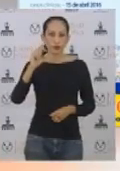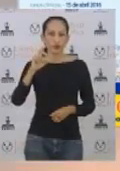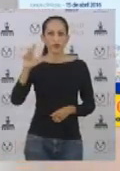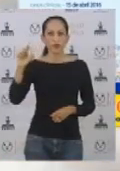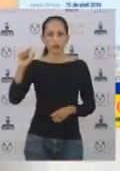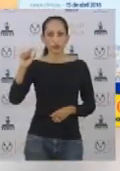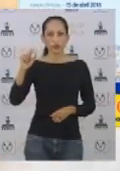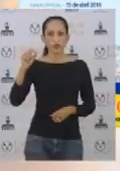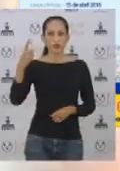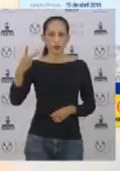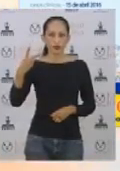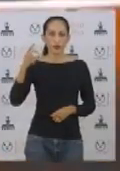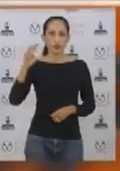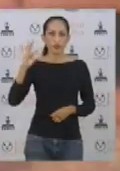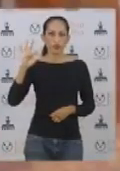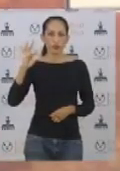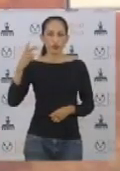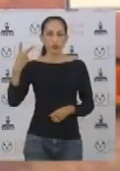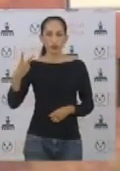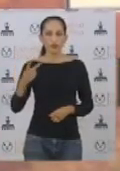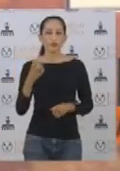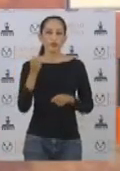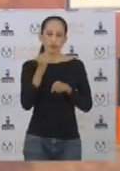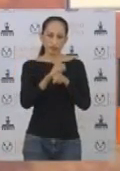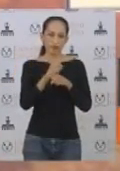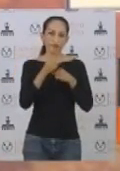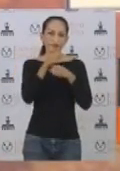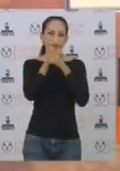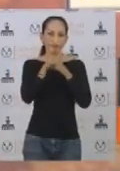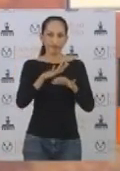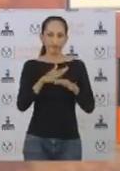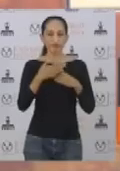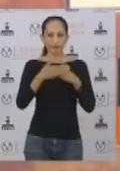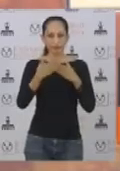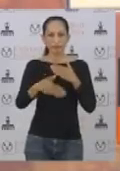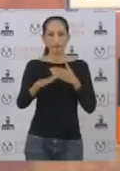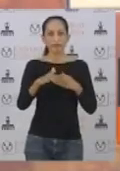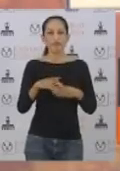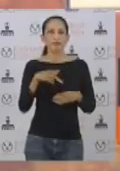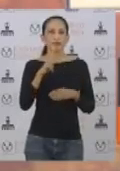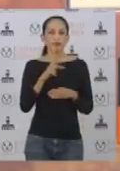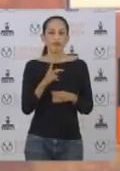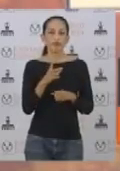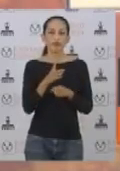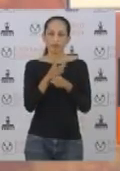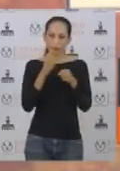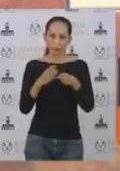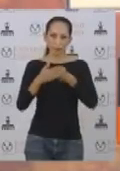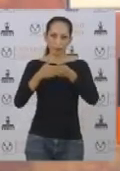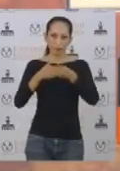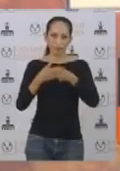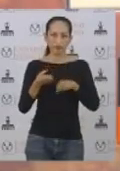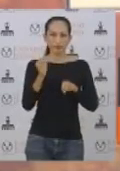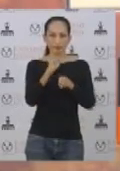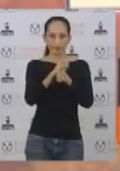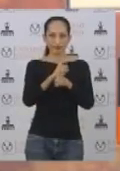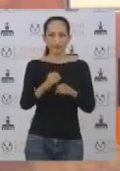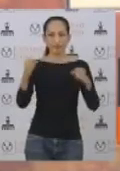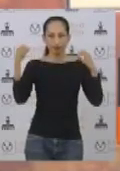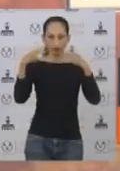extensión 2242. Esta es la información de esta semana. Deseamos que esté usted muy bien y lo invitamos a que nos sintonice en este